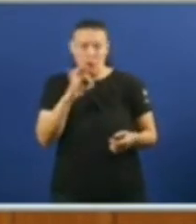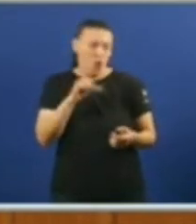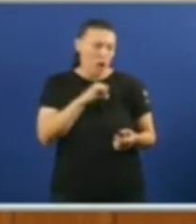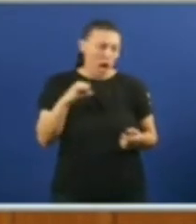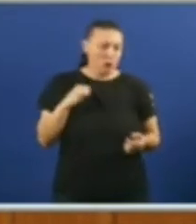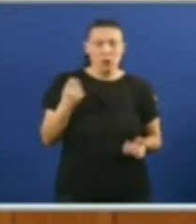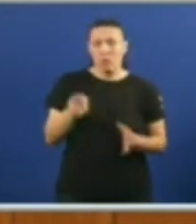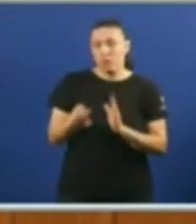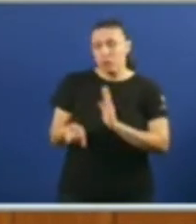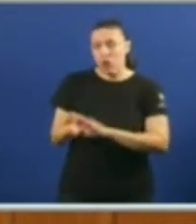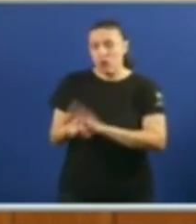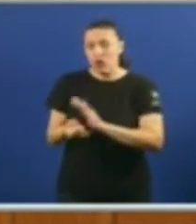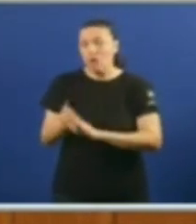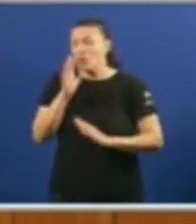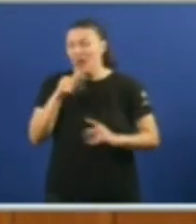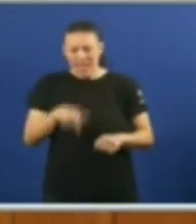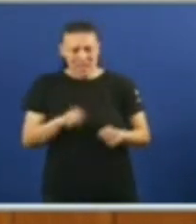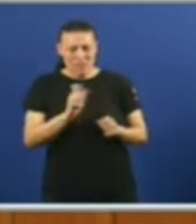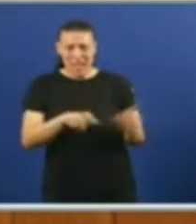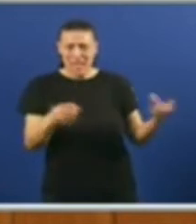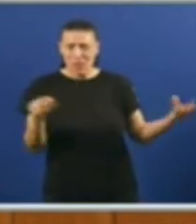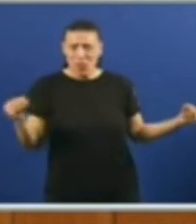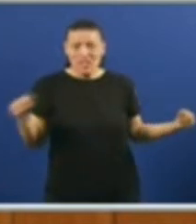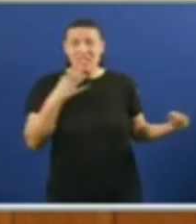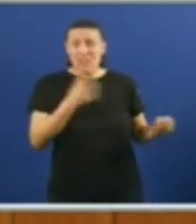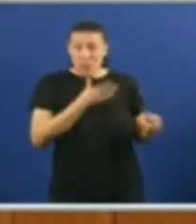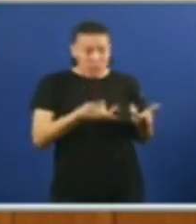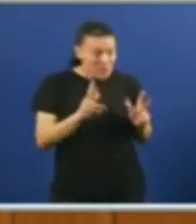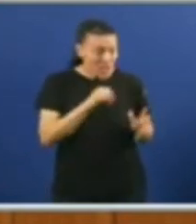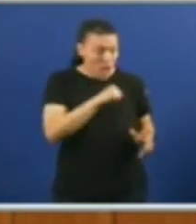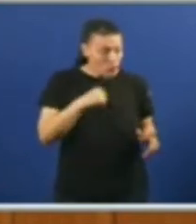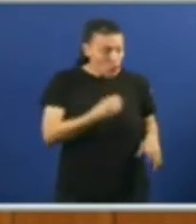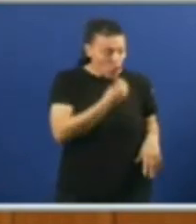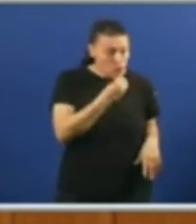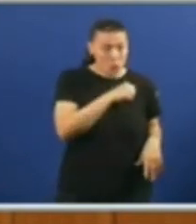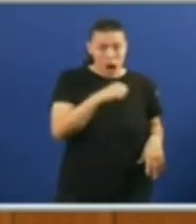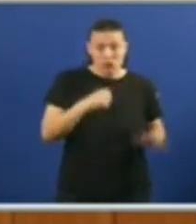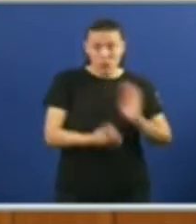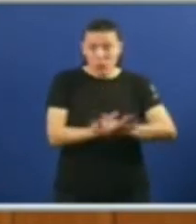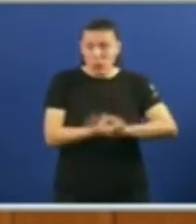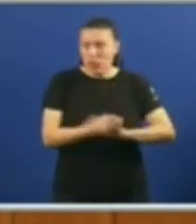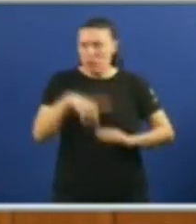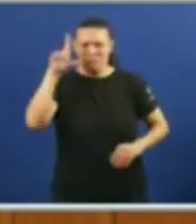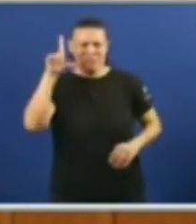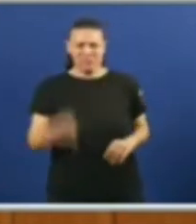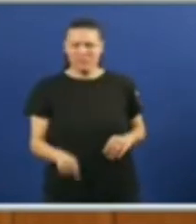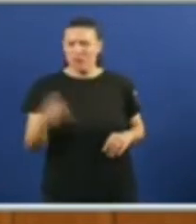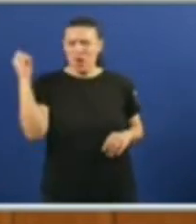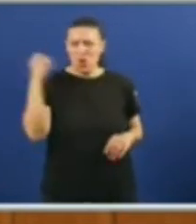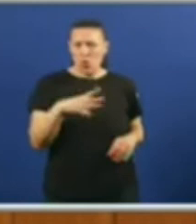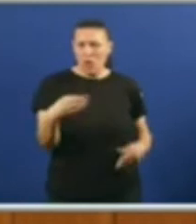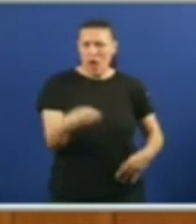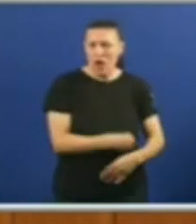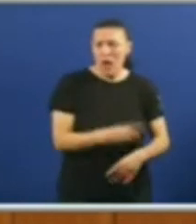con unha dispersión poboacional tan alta, significaría unha rebaixa moi importante no custe da electricidade e tamén no custe do